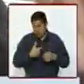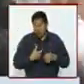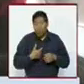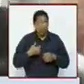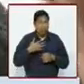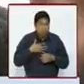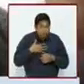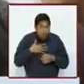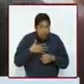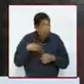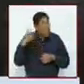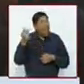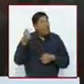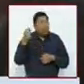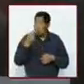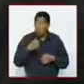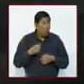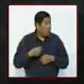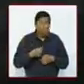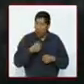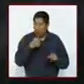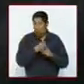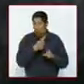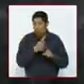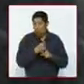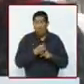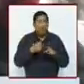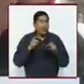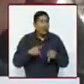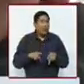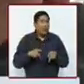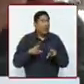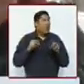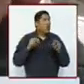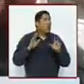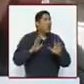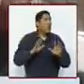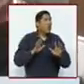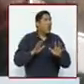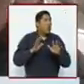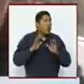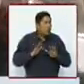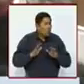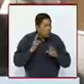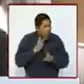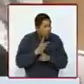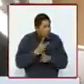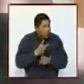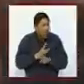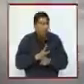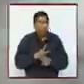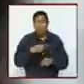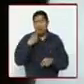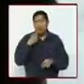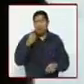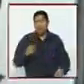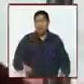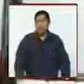velocidad? No, ellos corretean. Más bien el pasajero, no, maestro, con cuidado, más bien